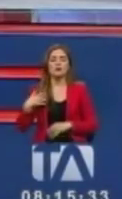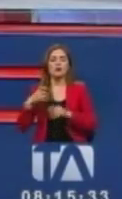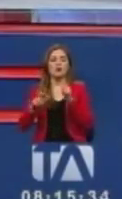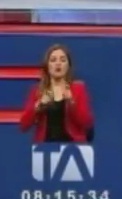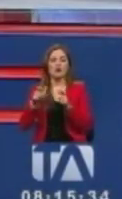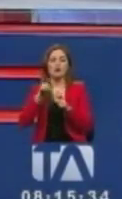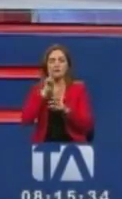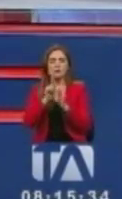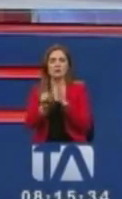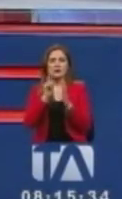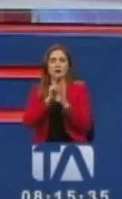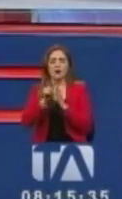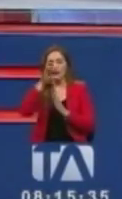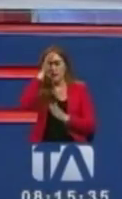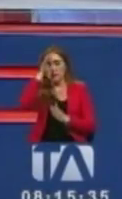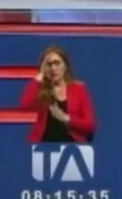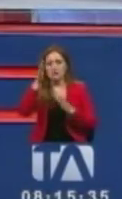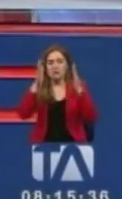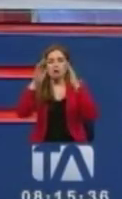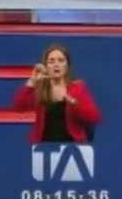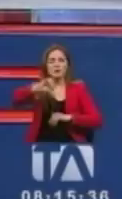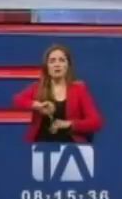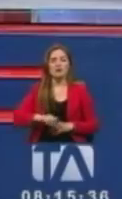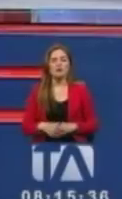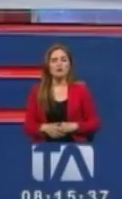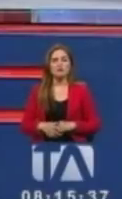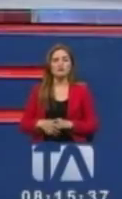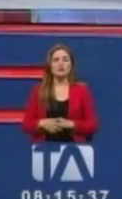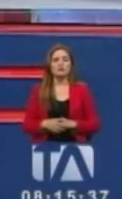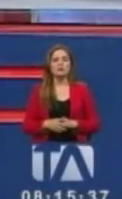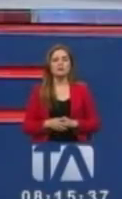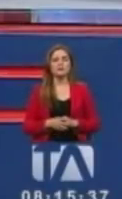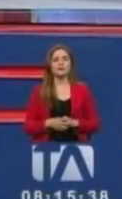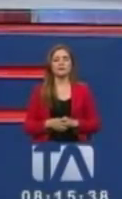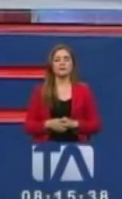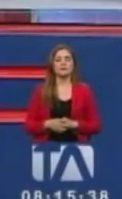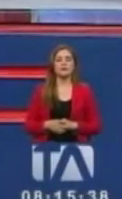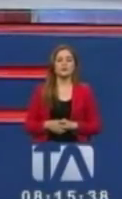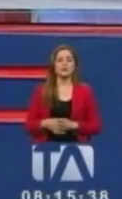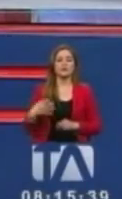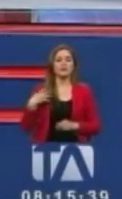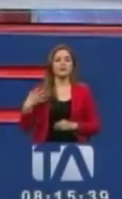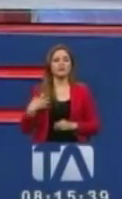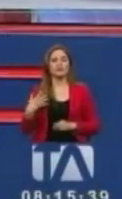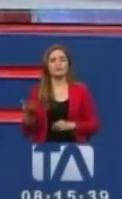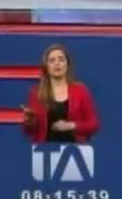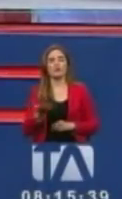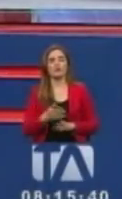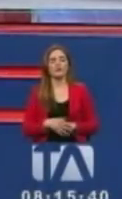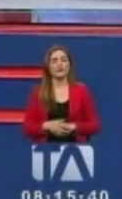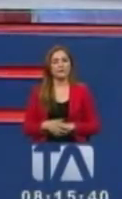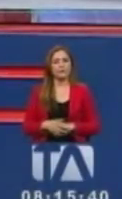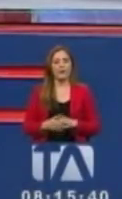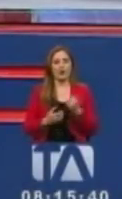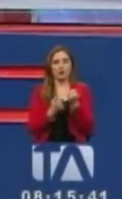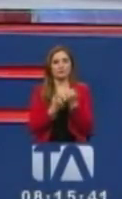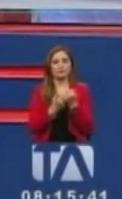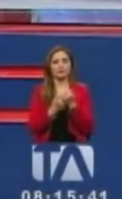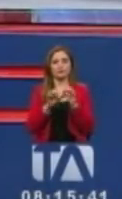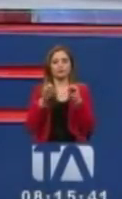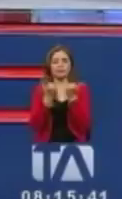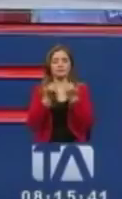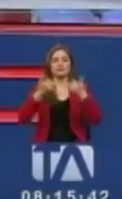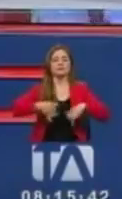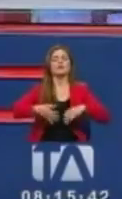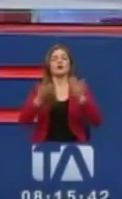quienes vienen denunciando presunta mala atención en el hospital de macas las quejas de quienes se dicen afectados cuentan con el apoyo de la asambleísta